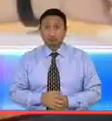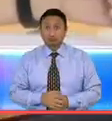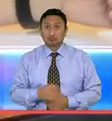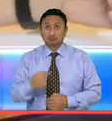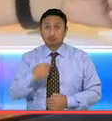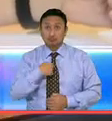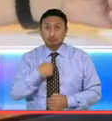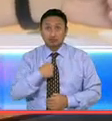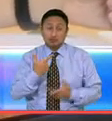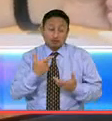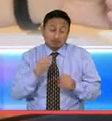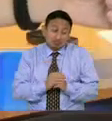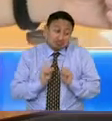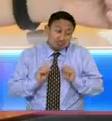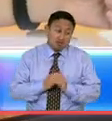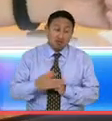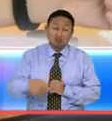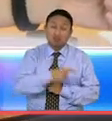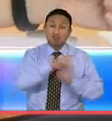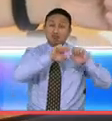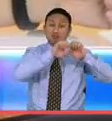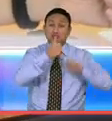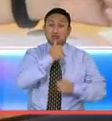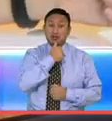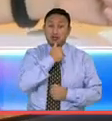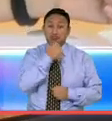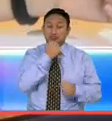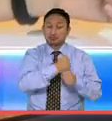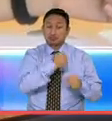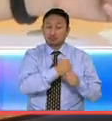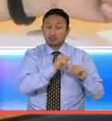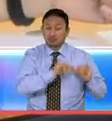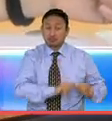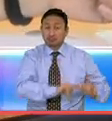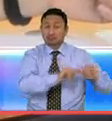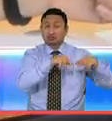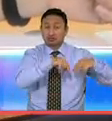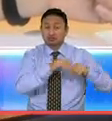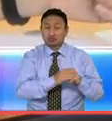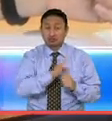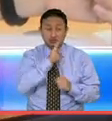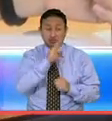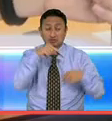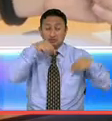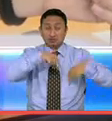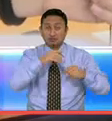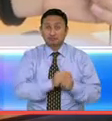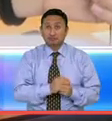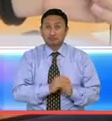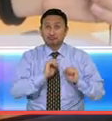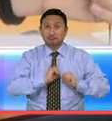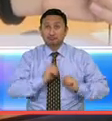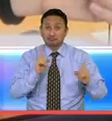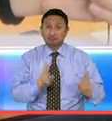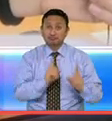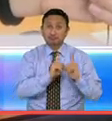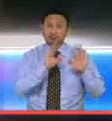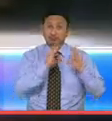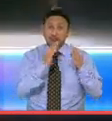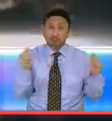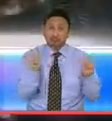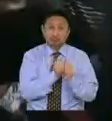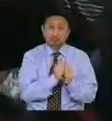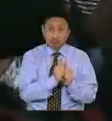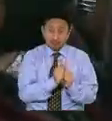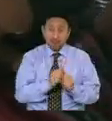acataré, me iré a trabajar en mi empresa privada, trabajaré en lo que siempre he hecho, me acercaré más a mi familia.